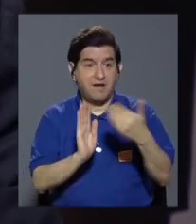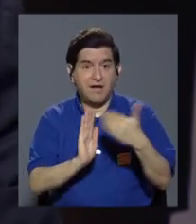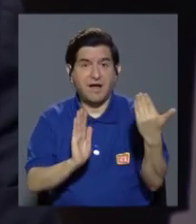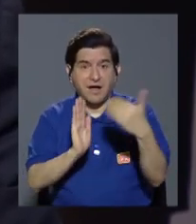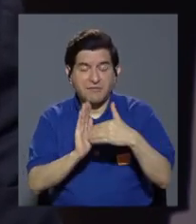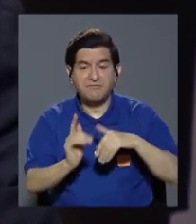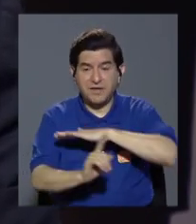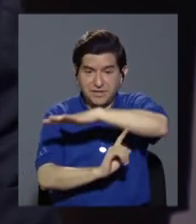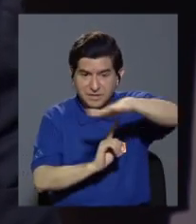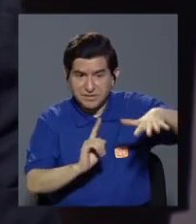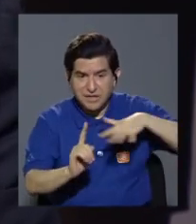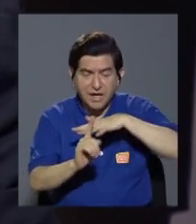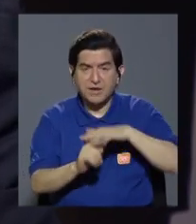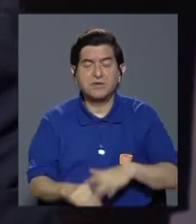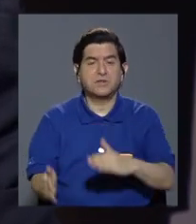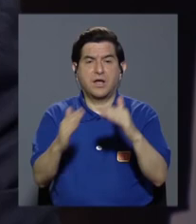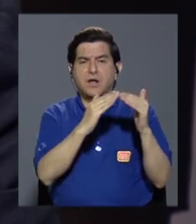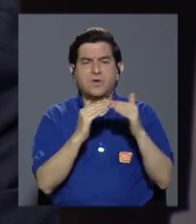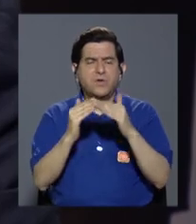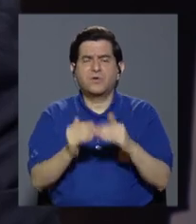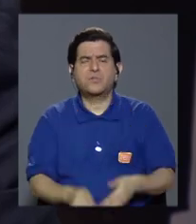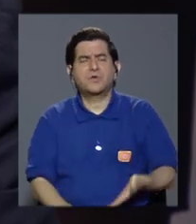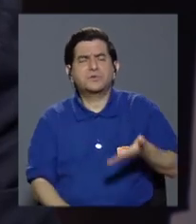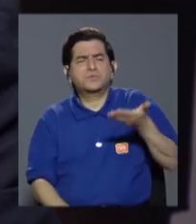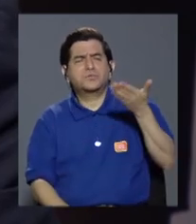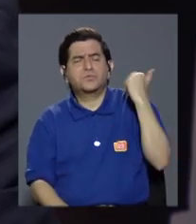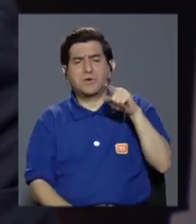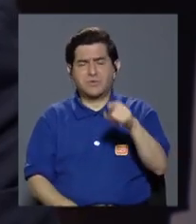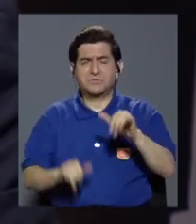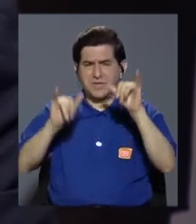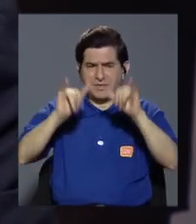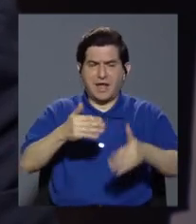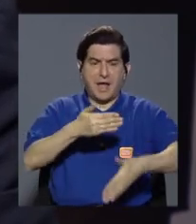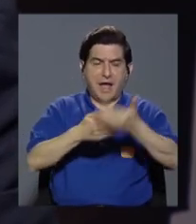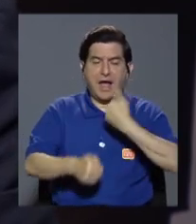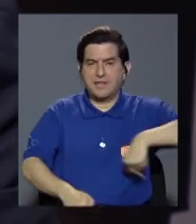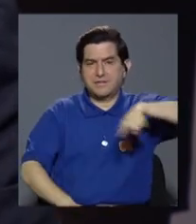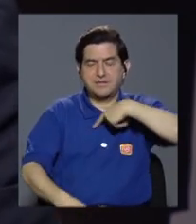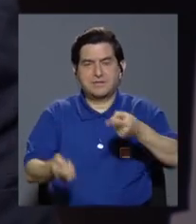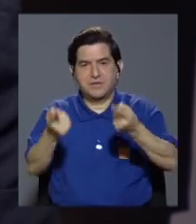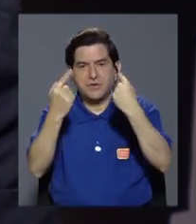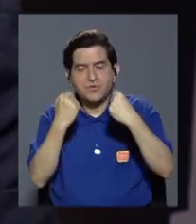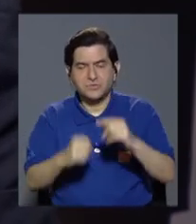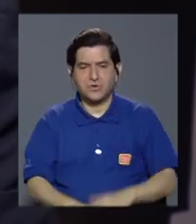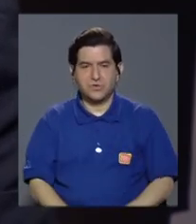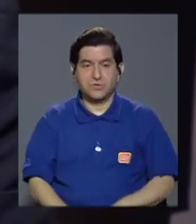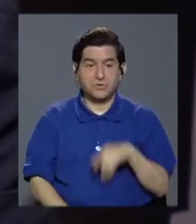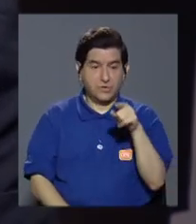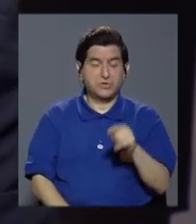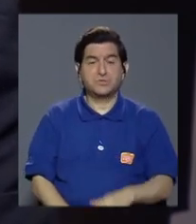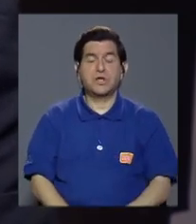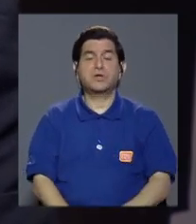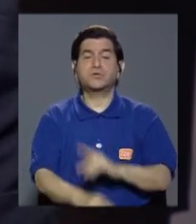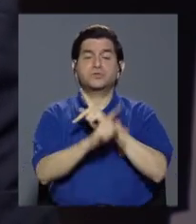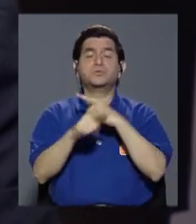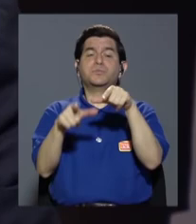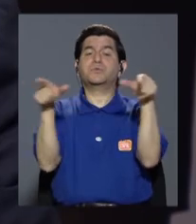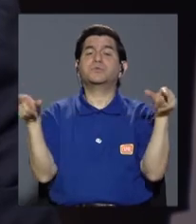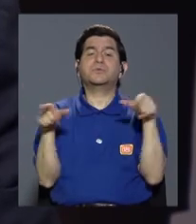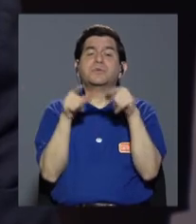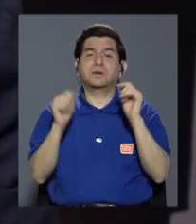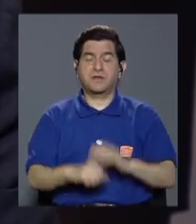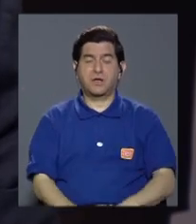el entorno de esos pueblos ancestrales que han estado en la tierra mucho antes de que nosotros llegáramos y que se consideran los guardianes de esas zonas